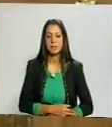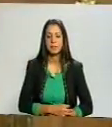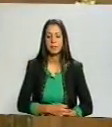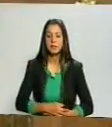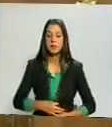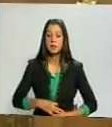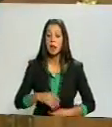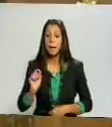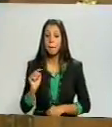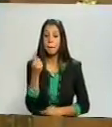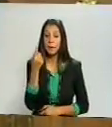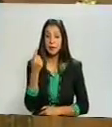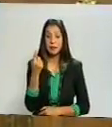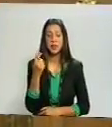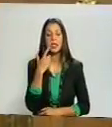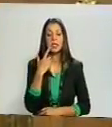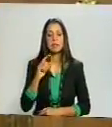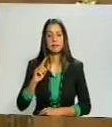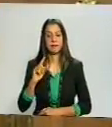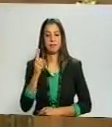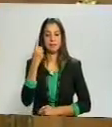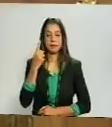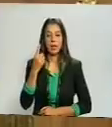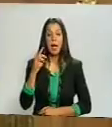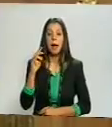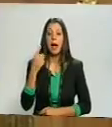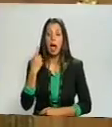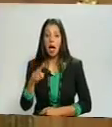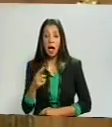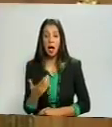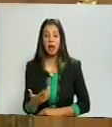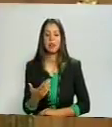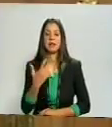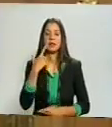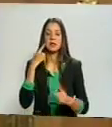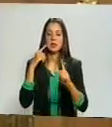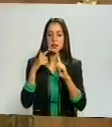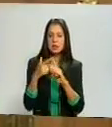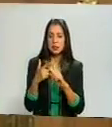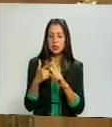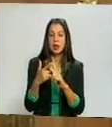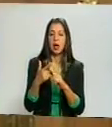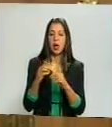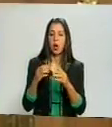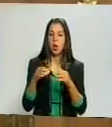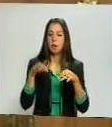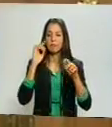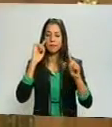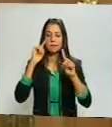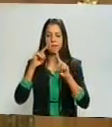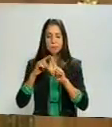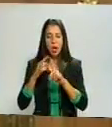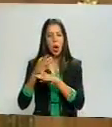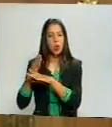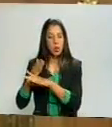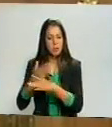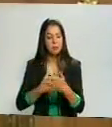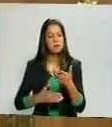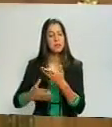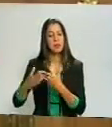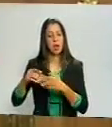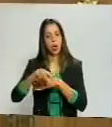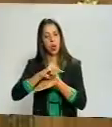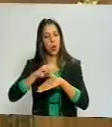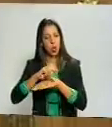Por primera vez en la historia de nuestro país, tenemos una hoja de ruta compartida que orienta la acción del